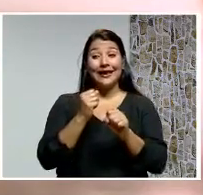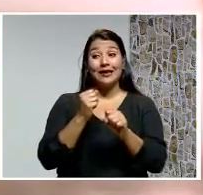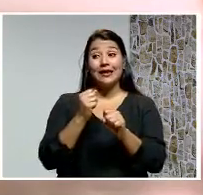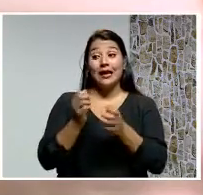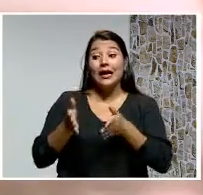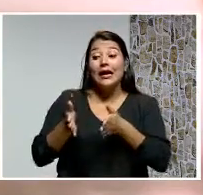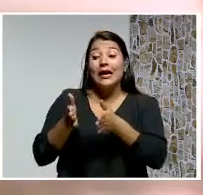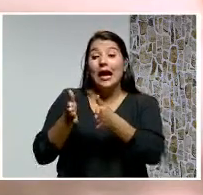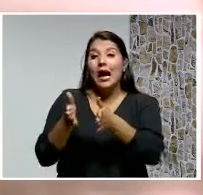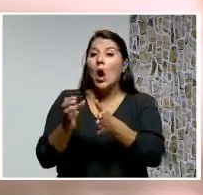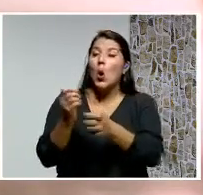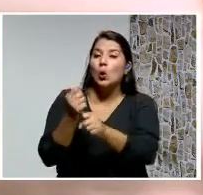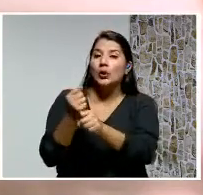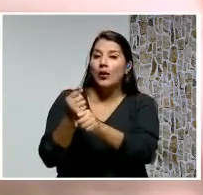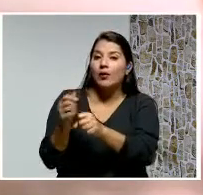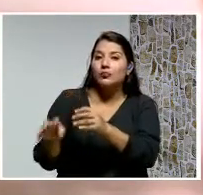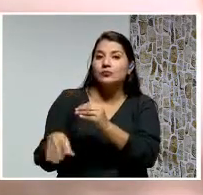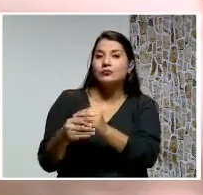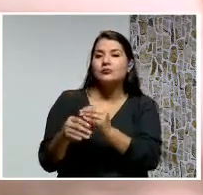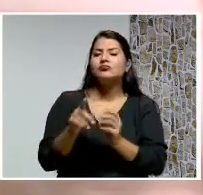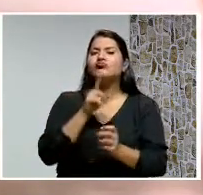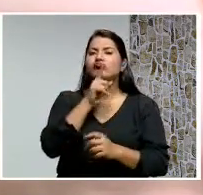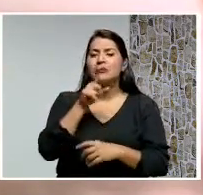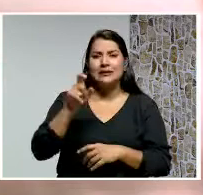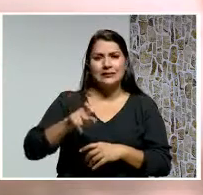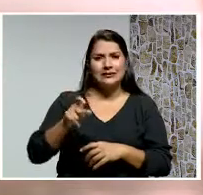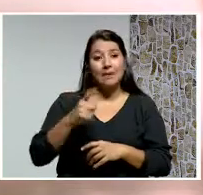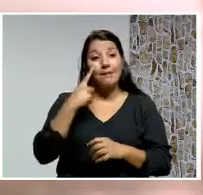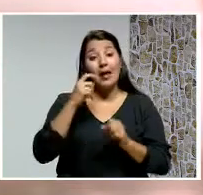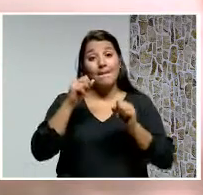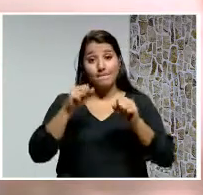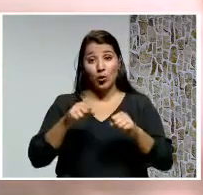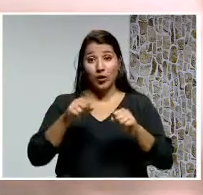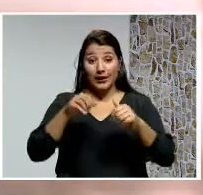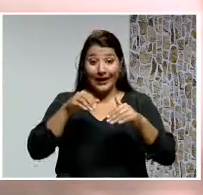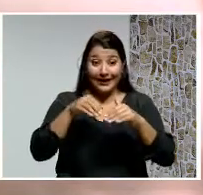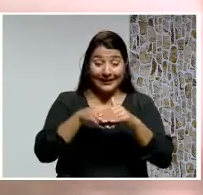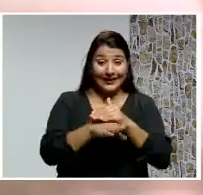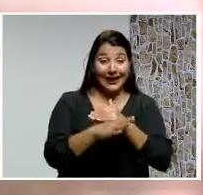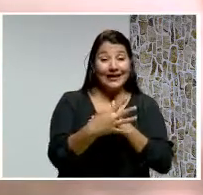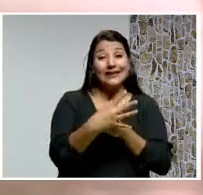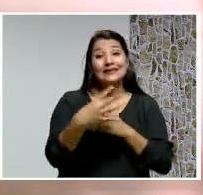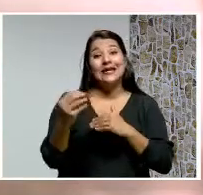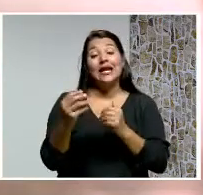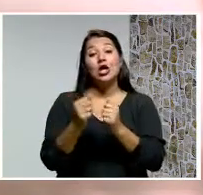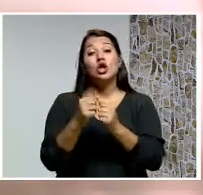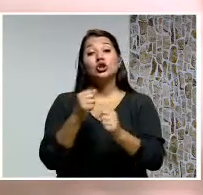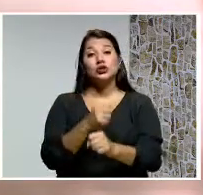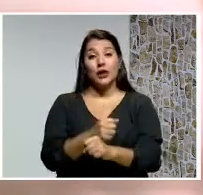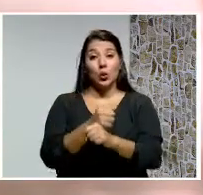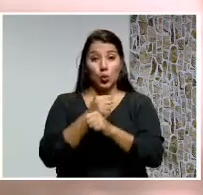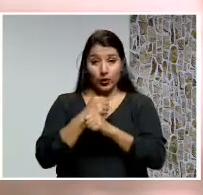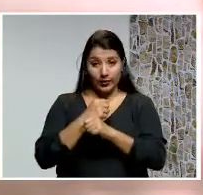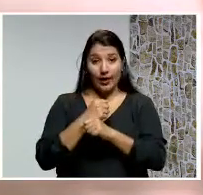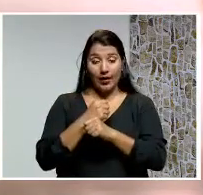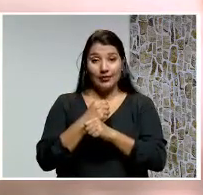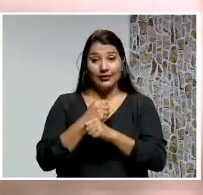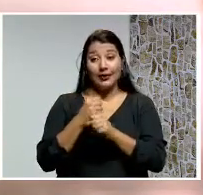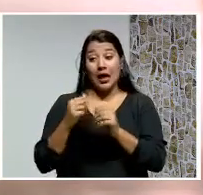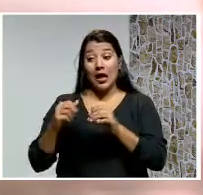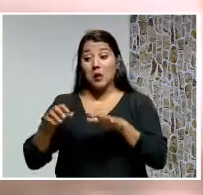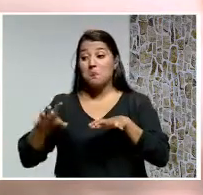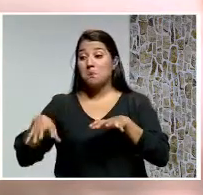son absolutamente necesarias para poder ingresar y salir con seguridad de cada uno de los cantones hacia la ruta 32, que es la ruta